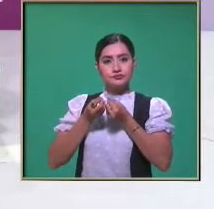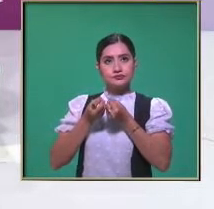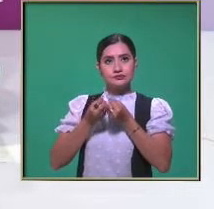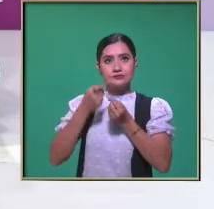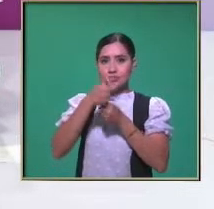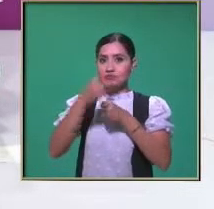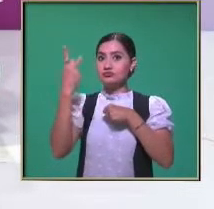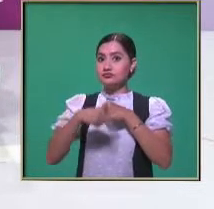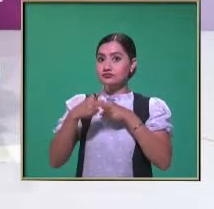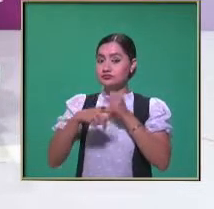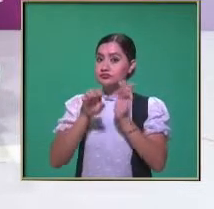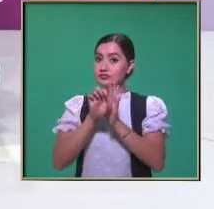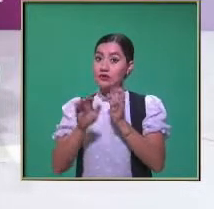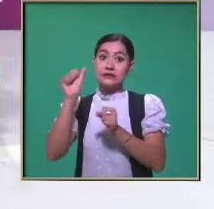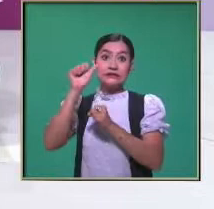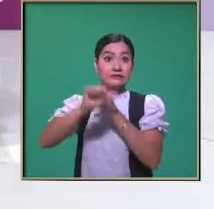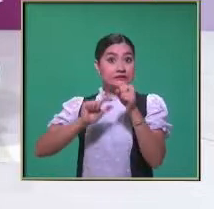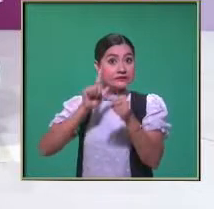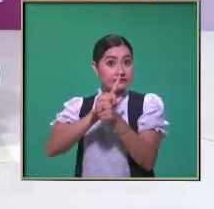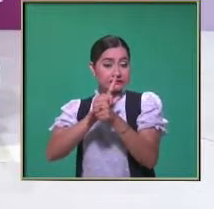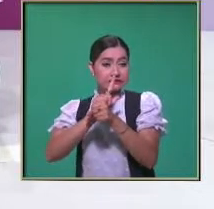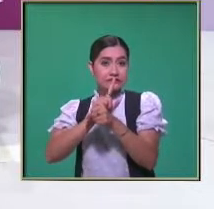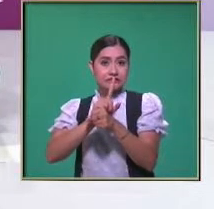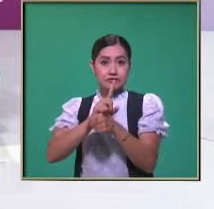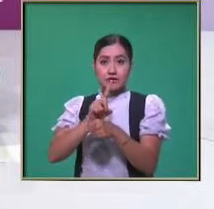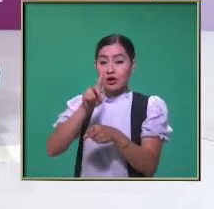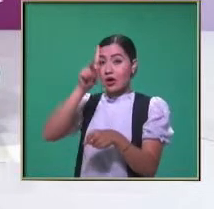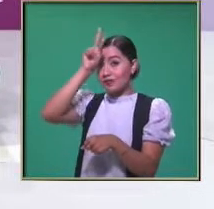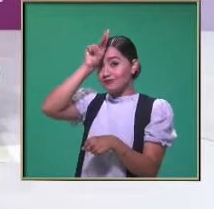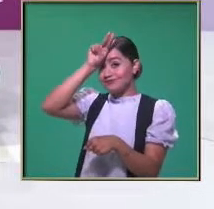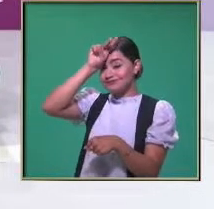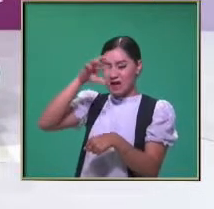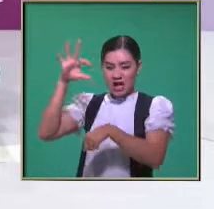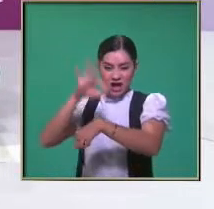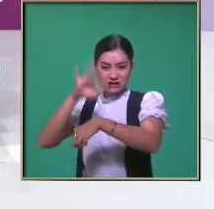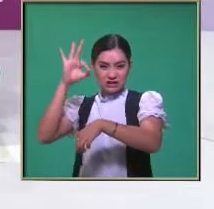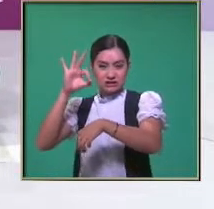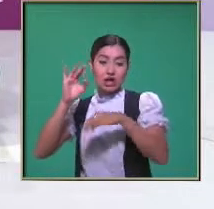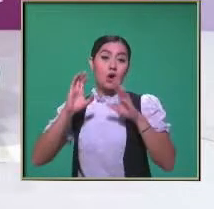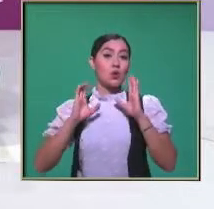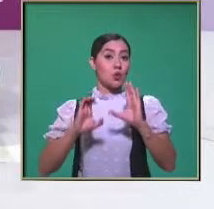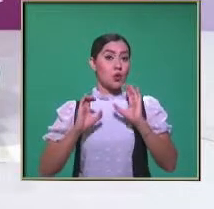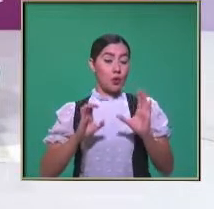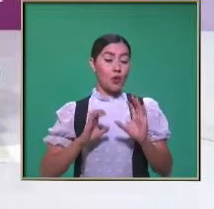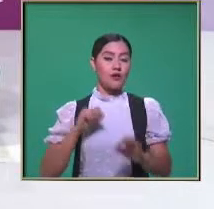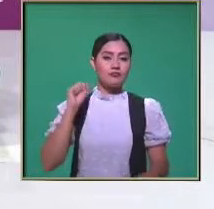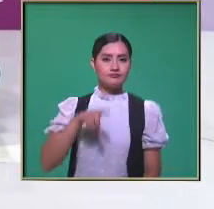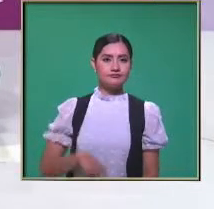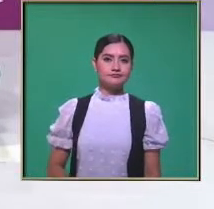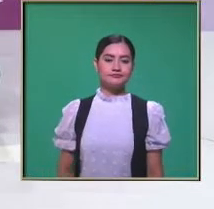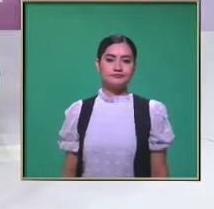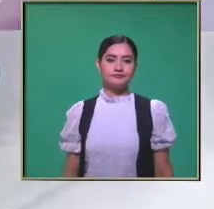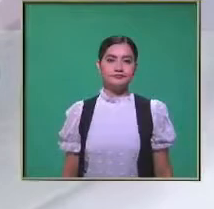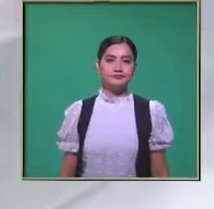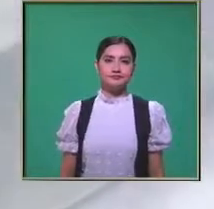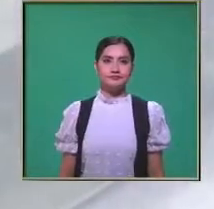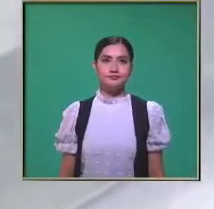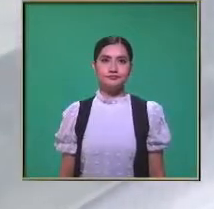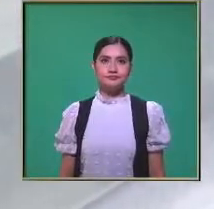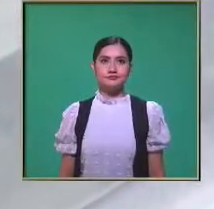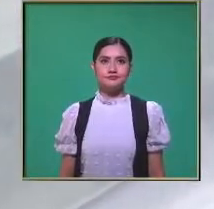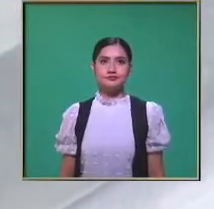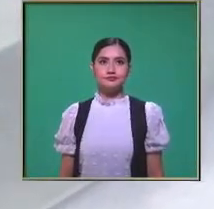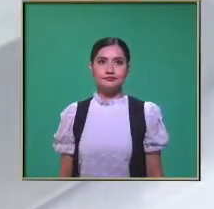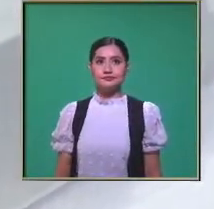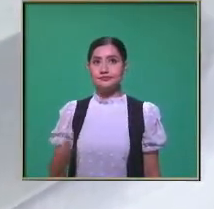a lo mejor algunos animalitos, hormiguitas o algo que los puedan lastimar, a lo mejor alguna basurita o algo que los pueda cortar. Entonces,